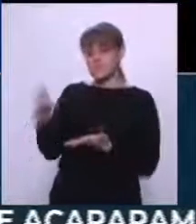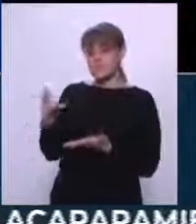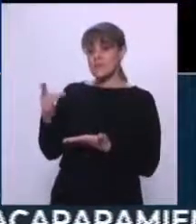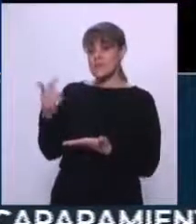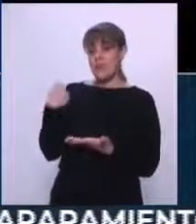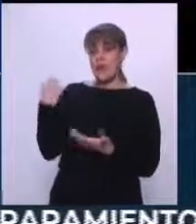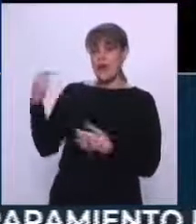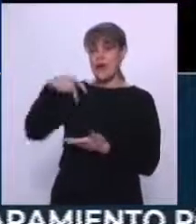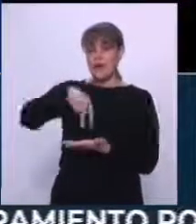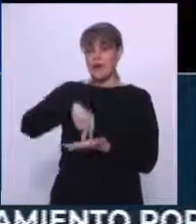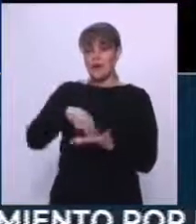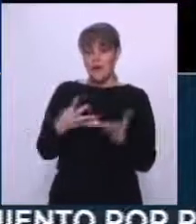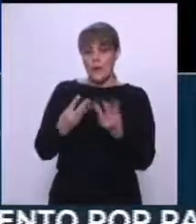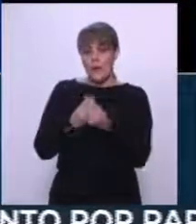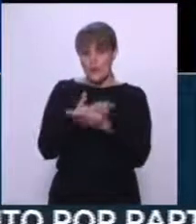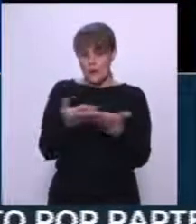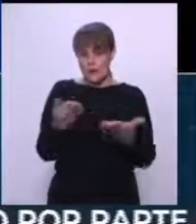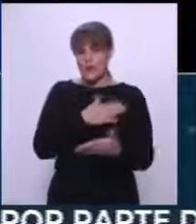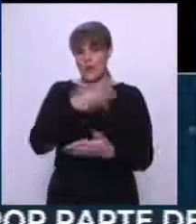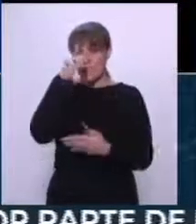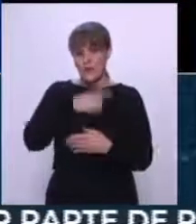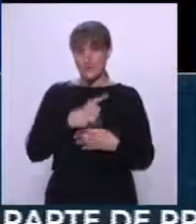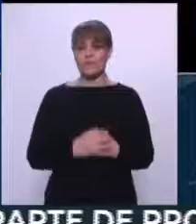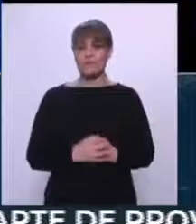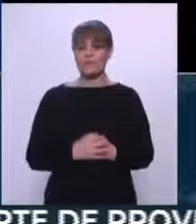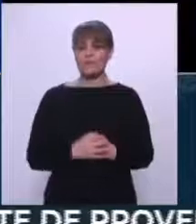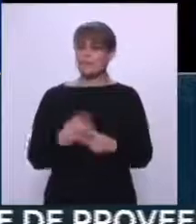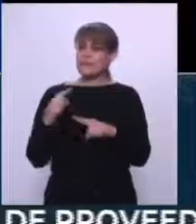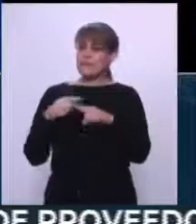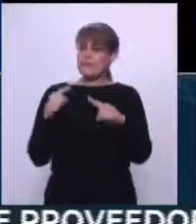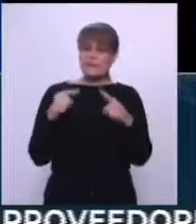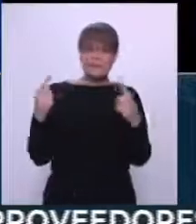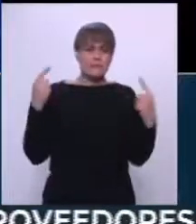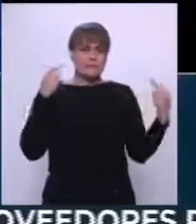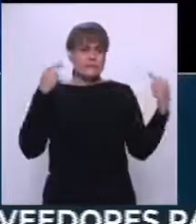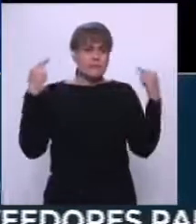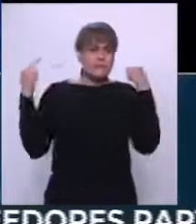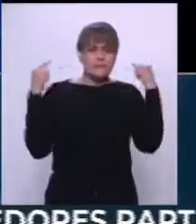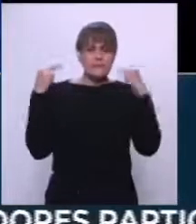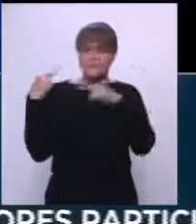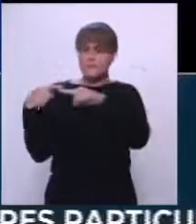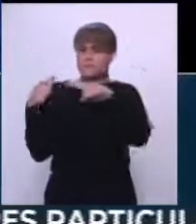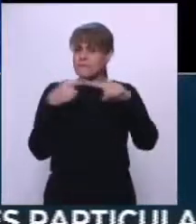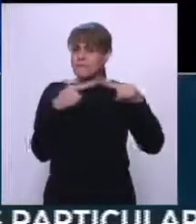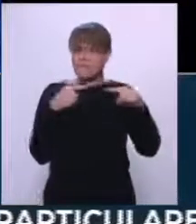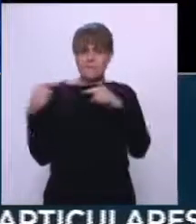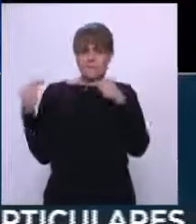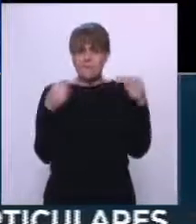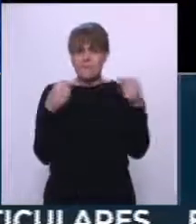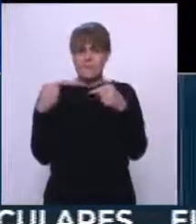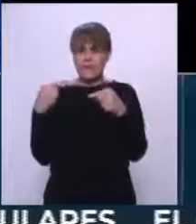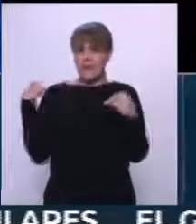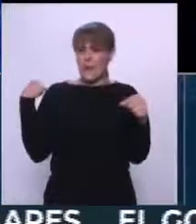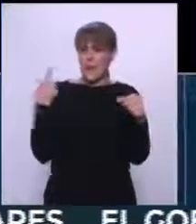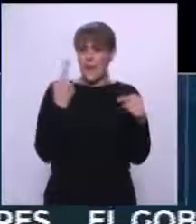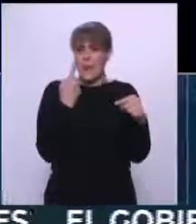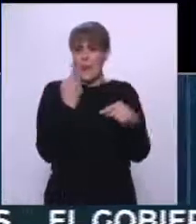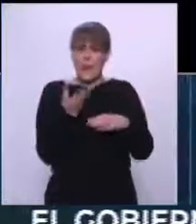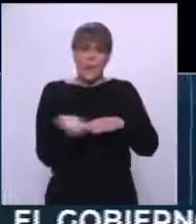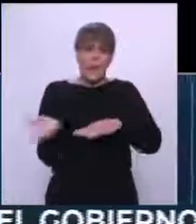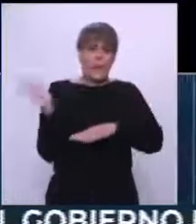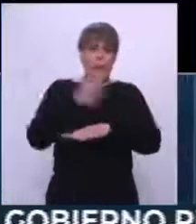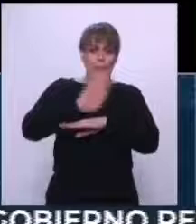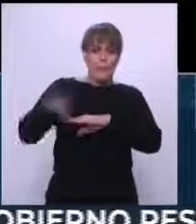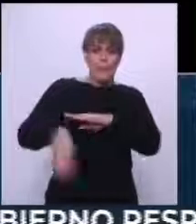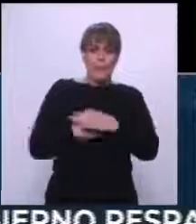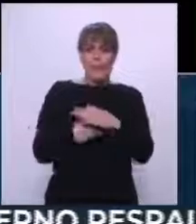estar con ustedes esta noche. Buenas noches. Pues hay mucho ruido alrededor de lo que hemos estado viendo en las últimas 24 horas. Guadalupe,